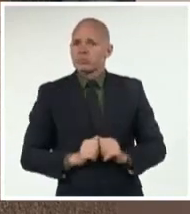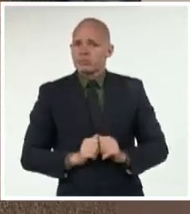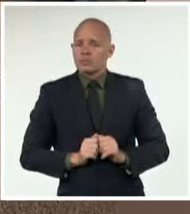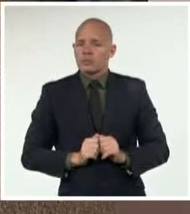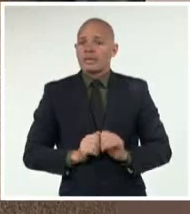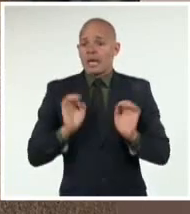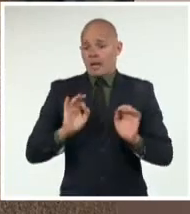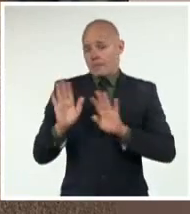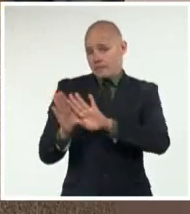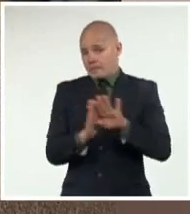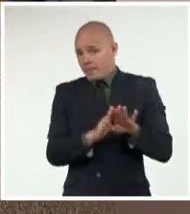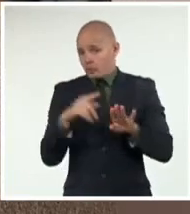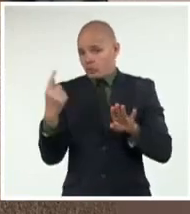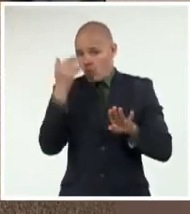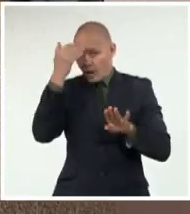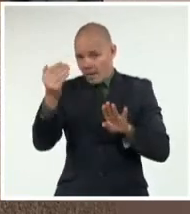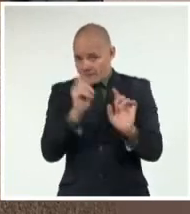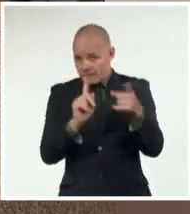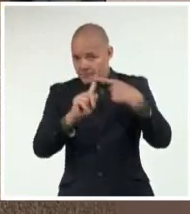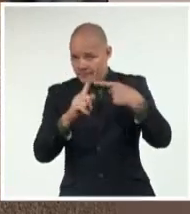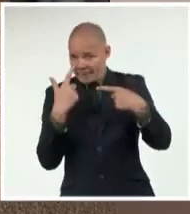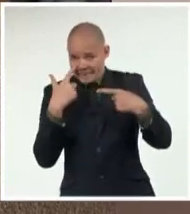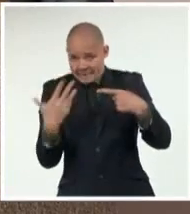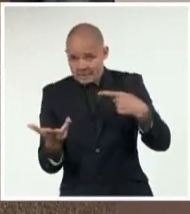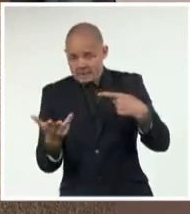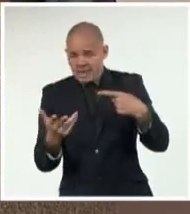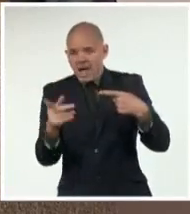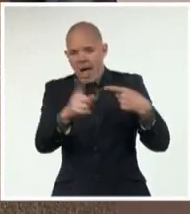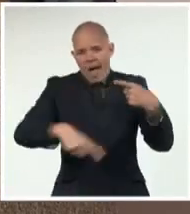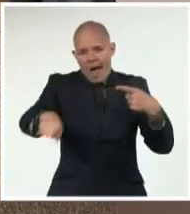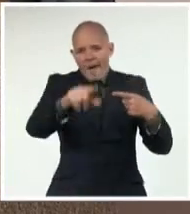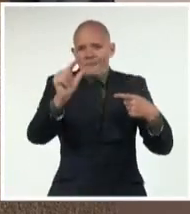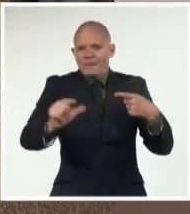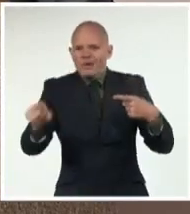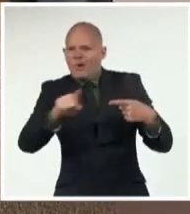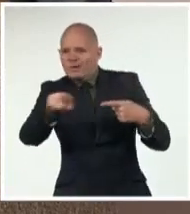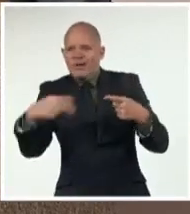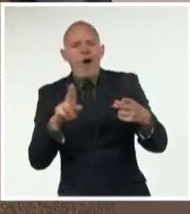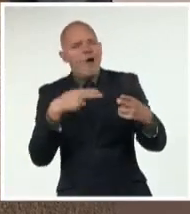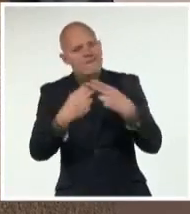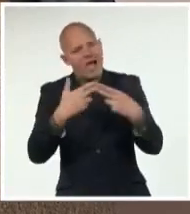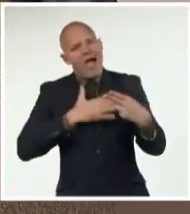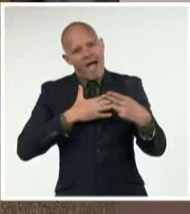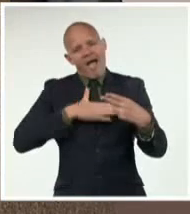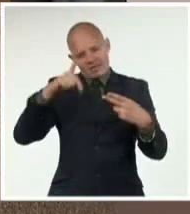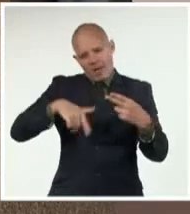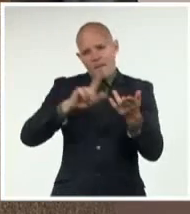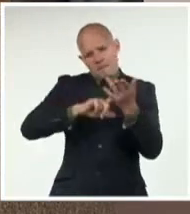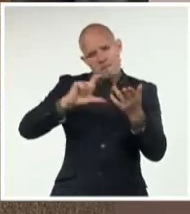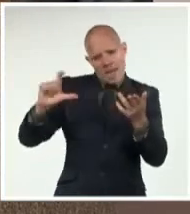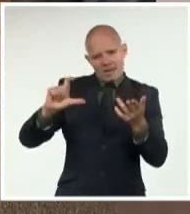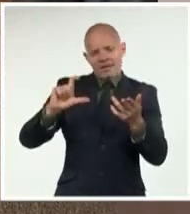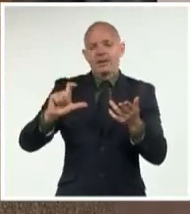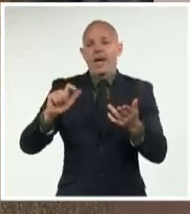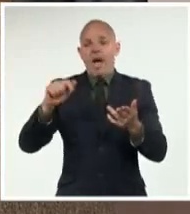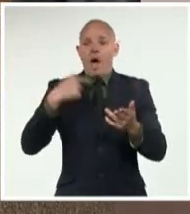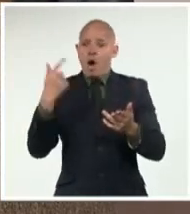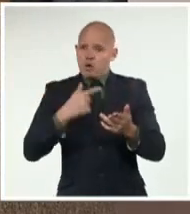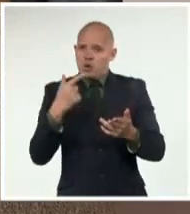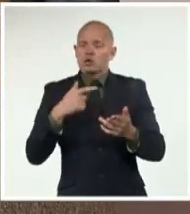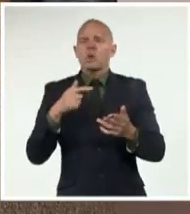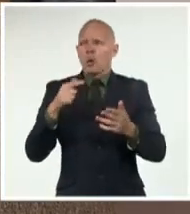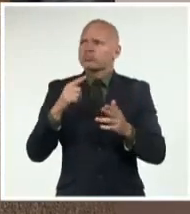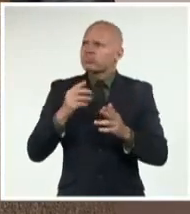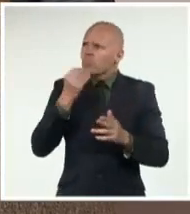Agradecemos en primer lugar la confianza de aquellos que dieron al Partido Comunista de Cuba la oportunidad de